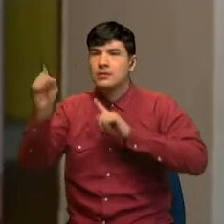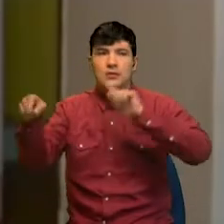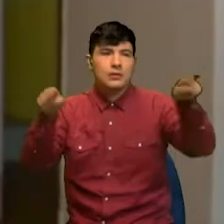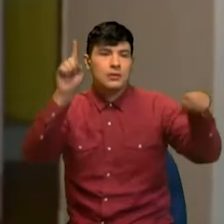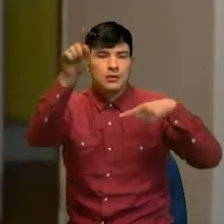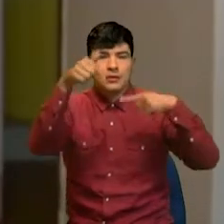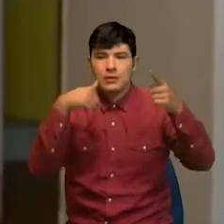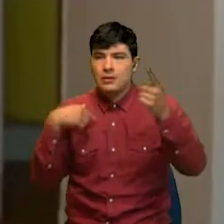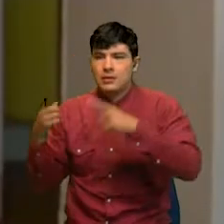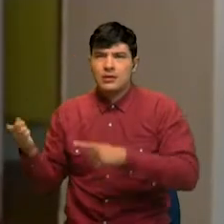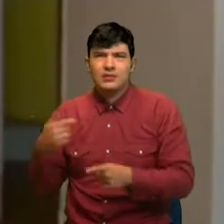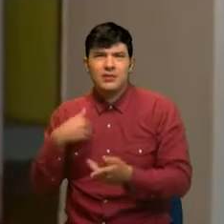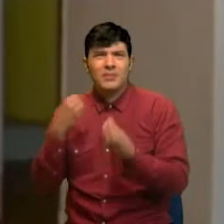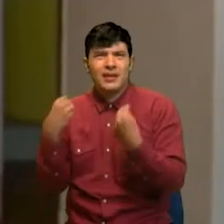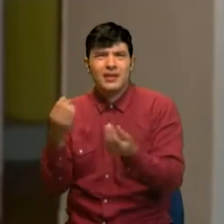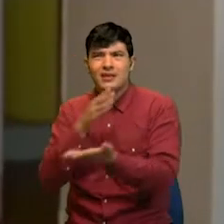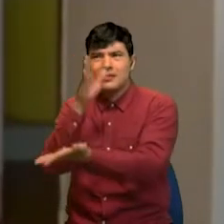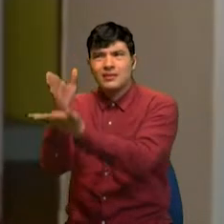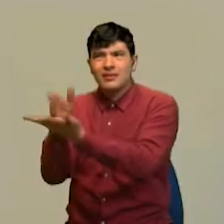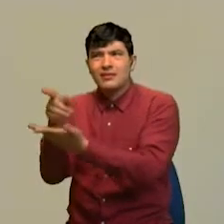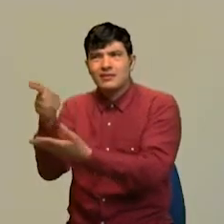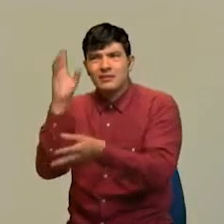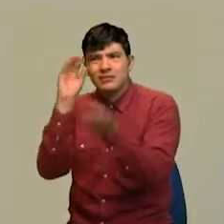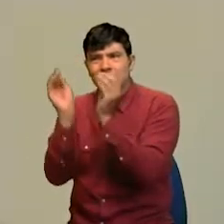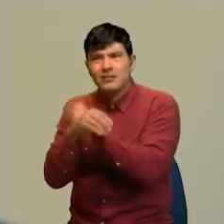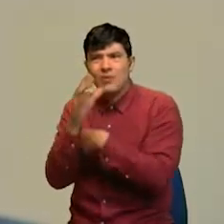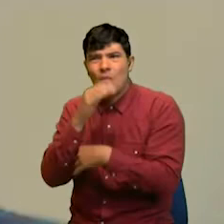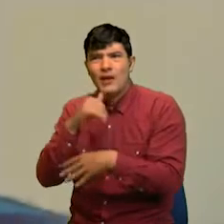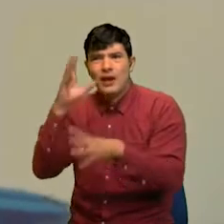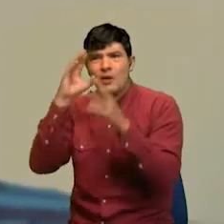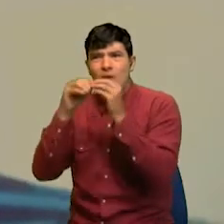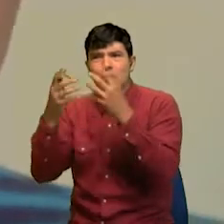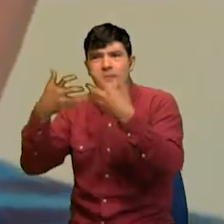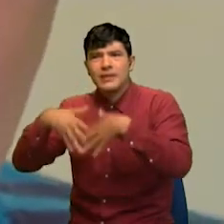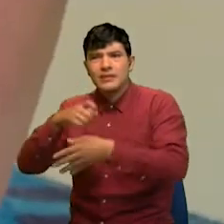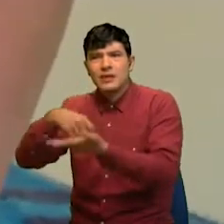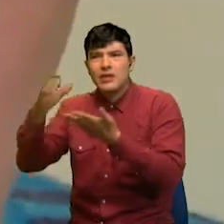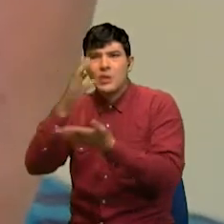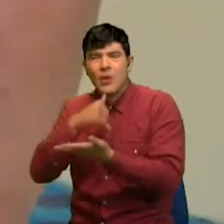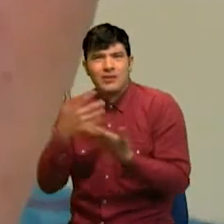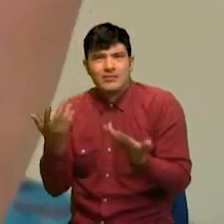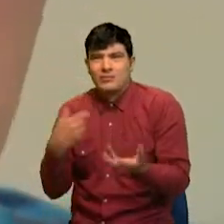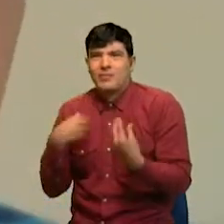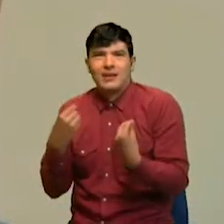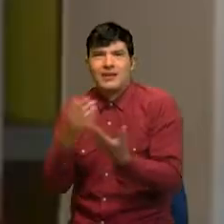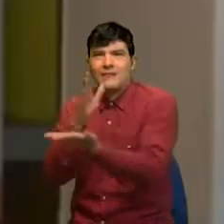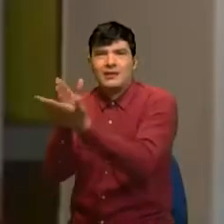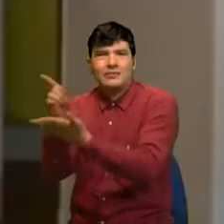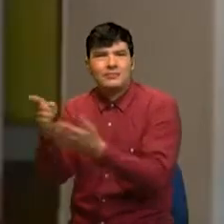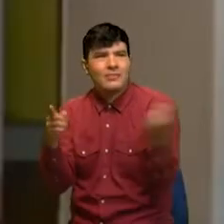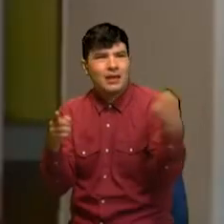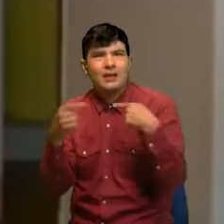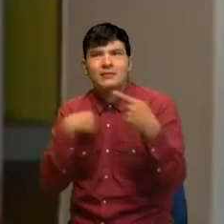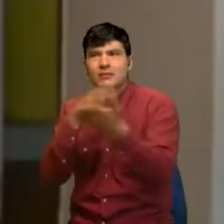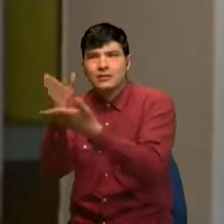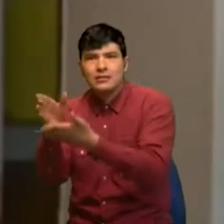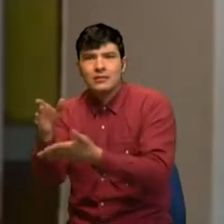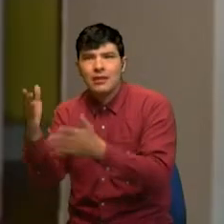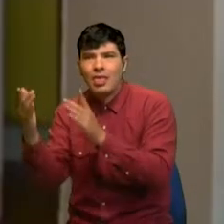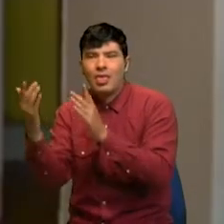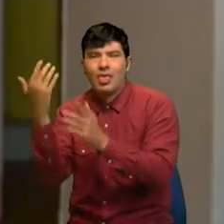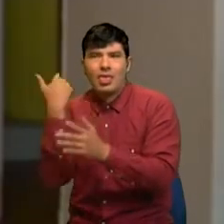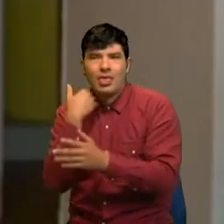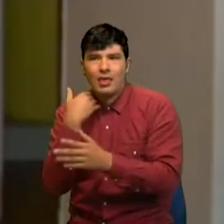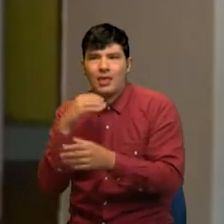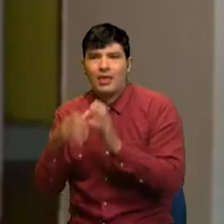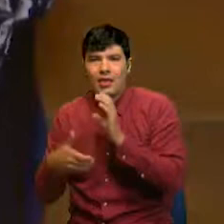convenio, entonces ¿para qué me mandarán para allá? Me pongo yo a pensar. Porque no hay ya qué hacer, ya no sé a dónde más acudir. Yo me desespero mucho cuando me agarra mucho dolor,